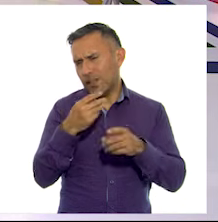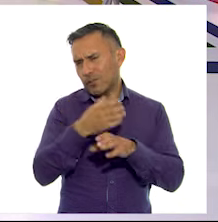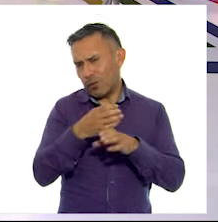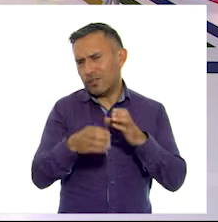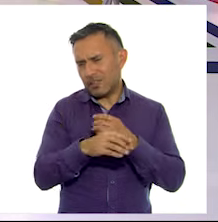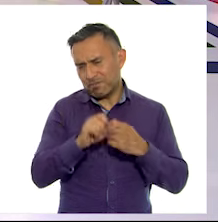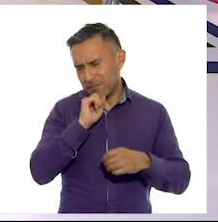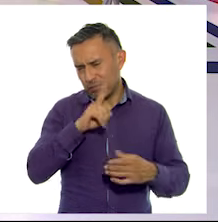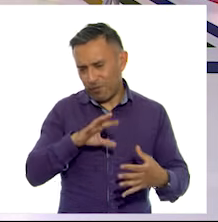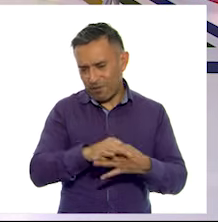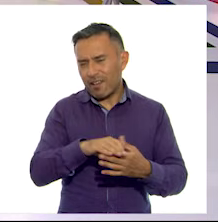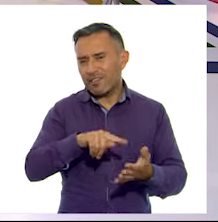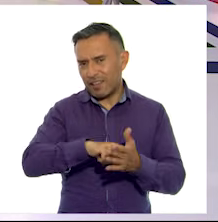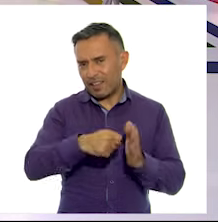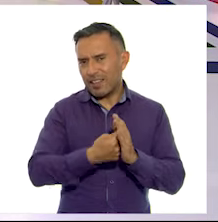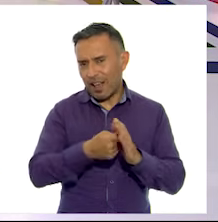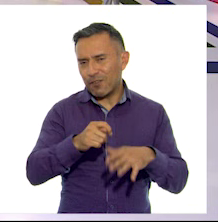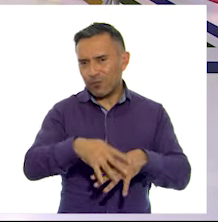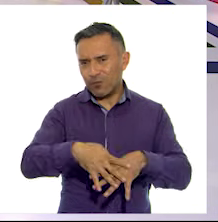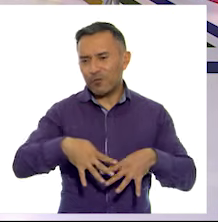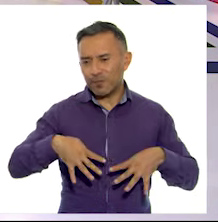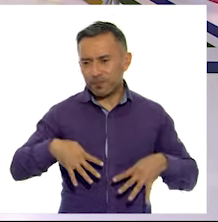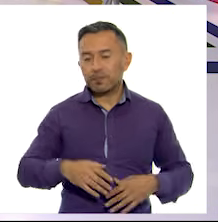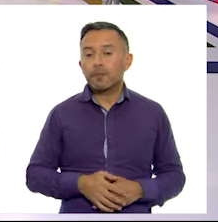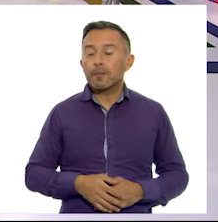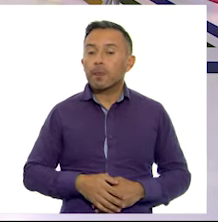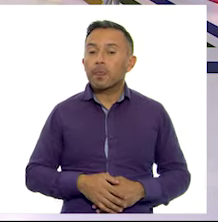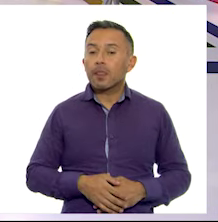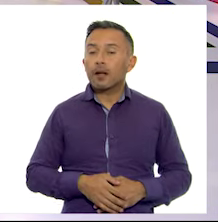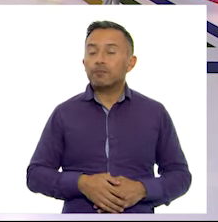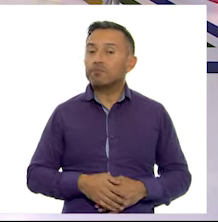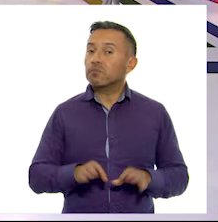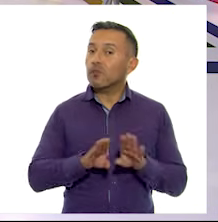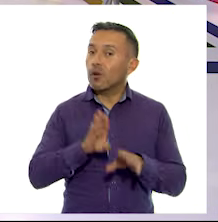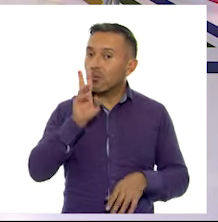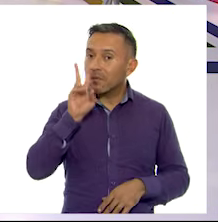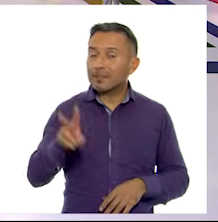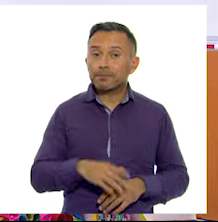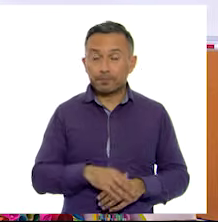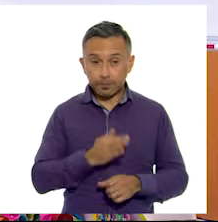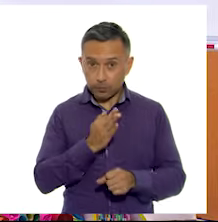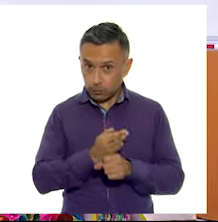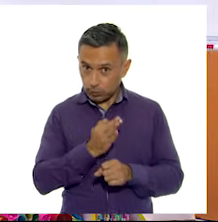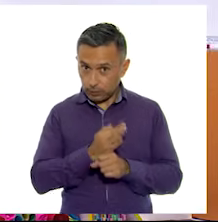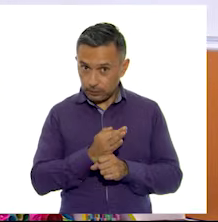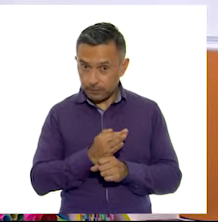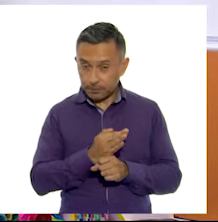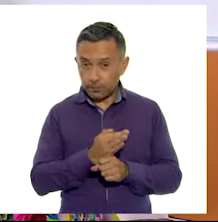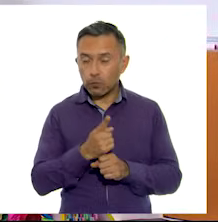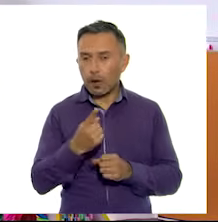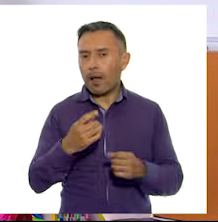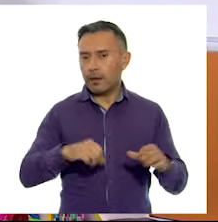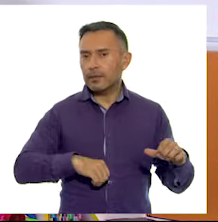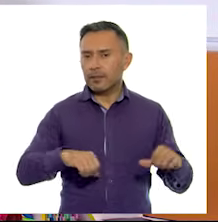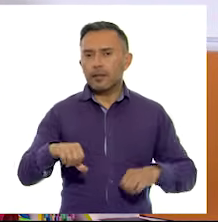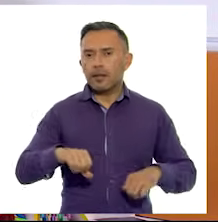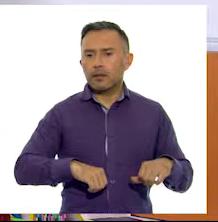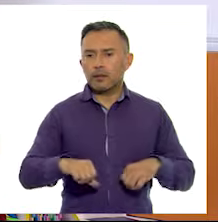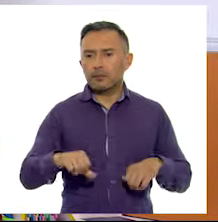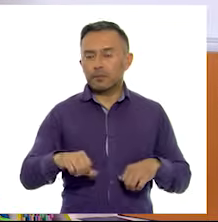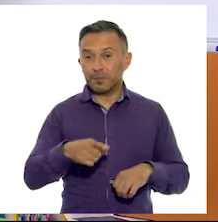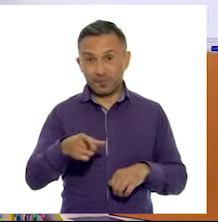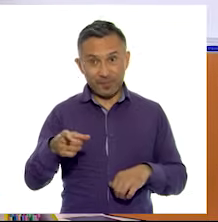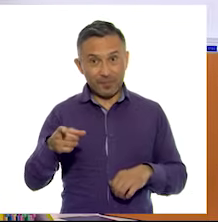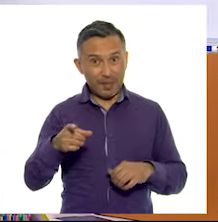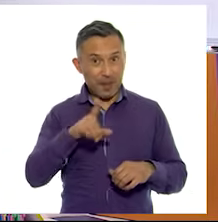Muy bonitas estas ilustraciones. ¿Qué te parece? Pues ahorita vamos a hacer una actividad. Justamente la autora